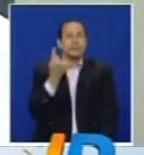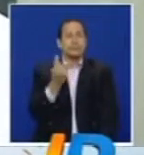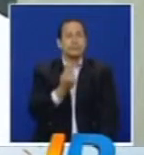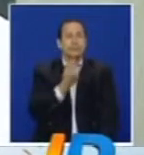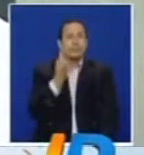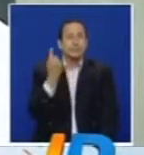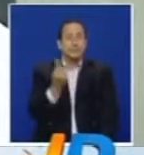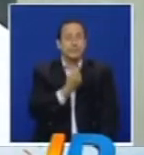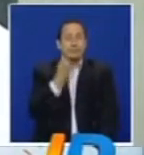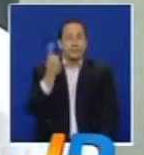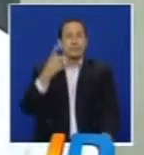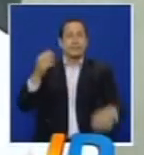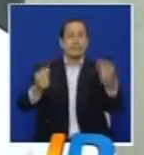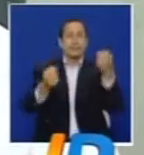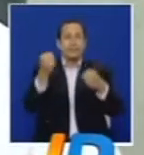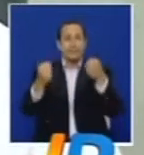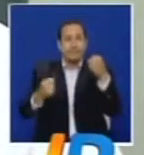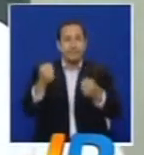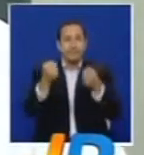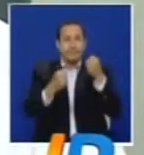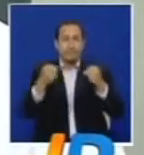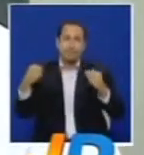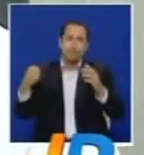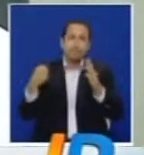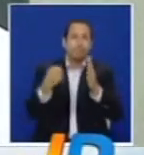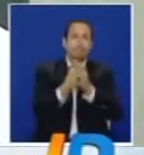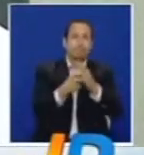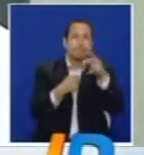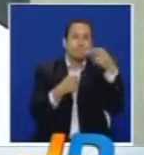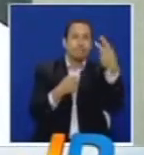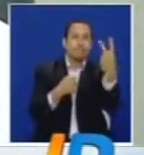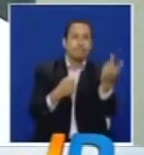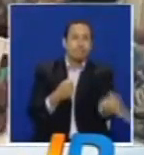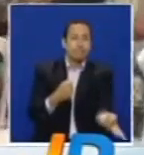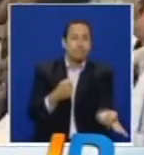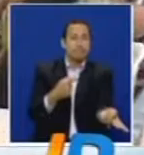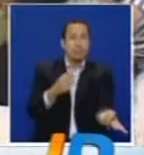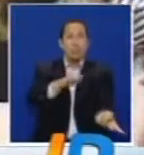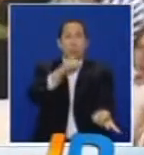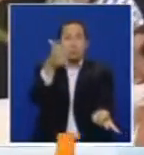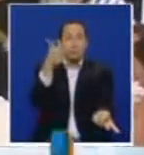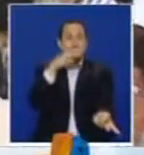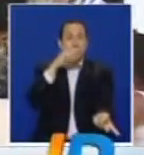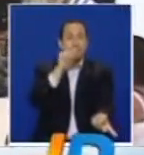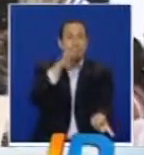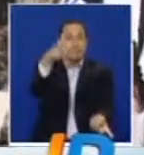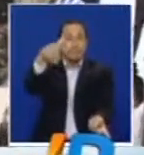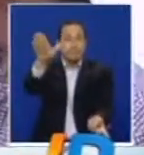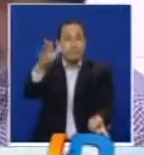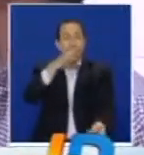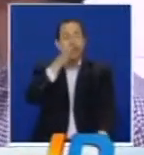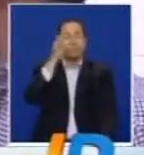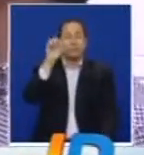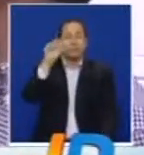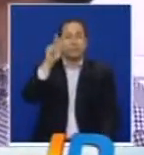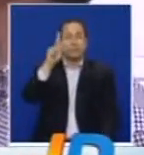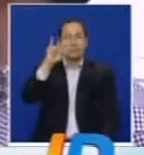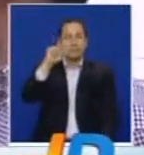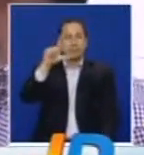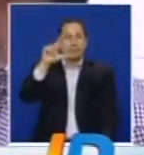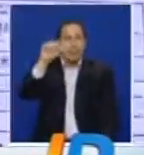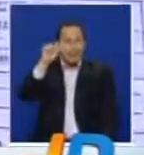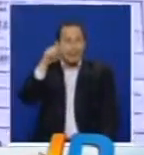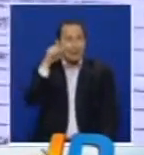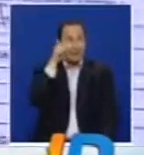momento, justo en ese lugar, estaba sola, Dios gracias, o si no, la tragedia hubiera sido peor. Testigos señalan a Jorge Luis Ávila que para el tránsito es